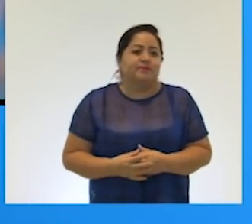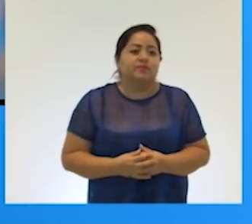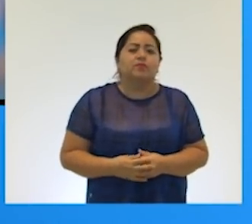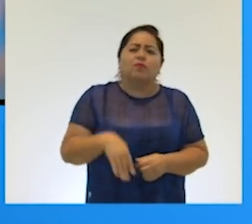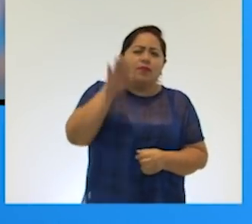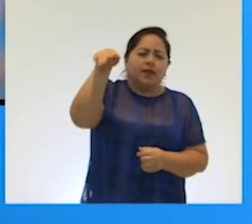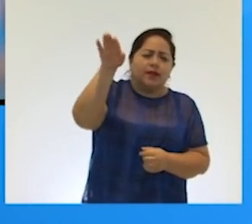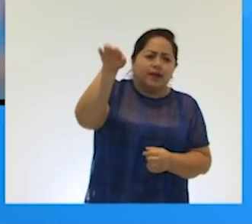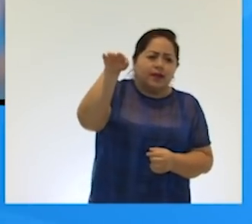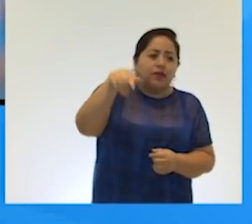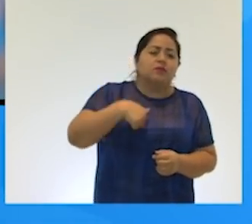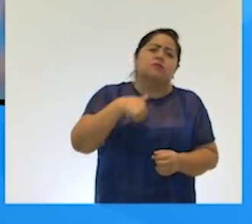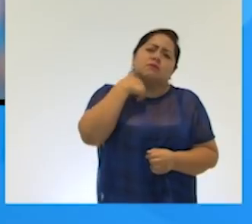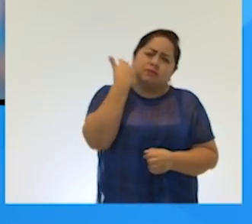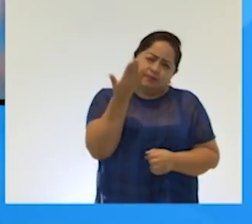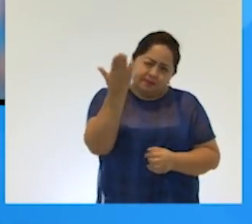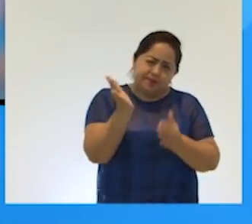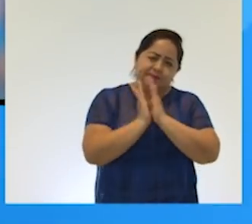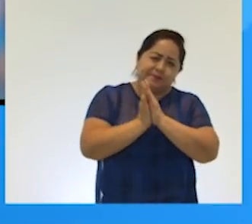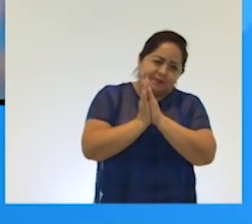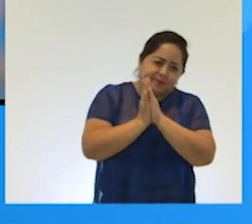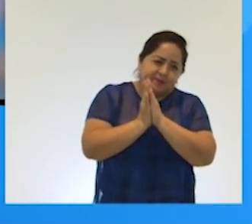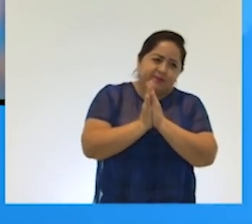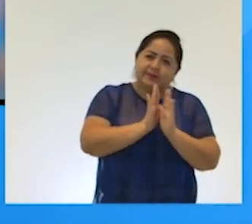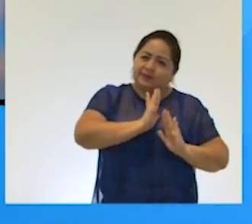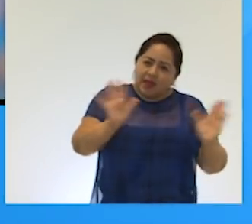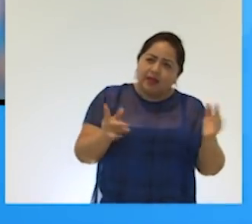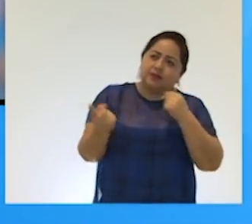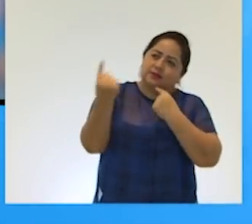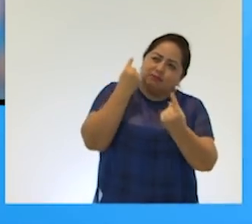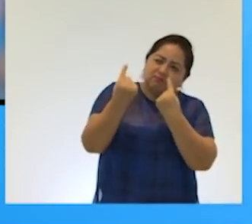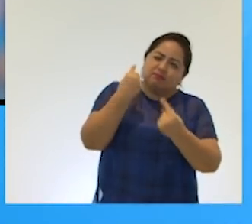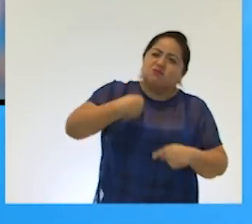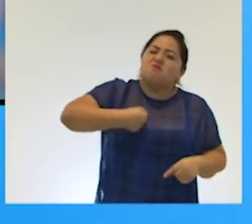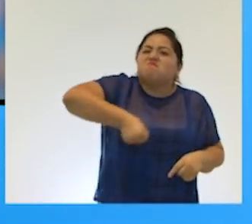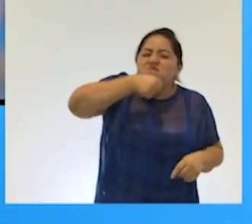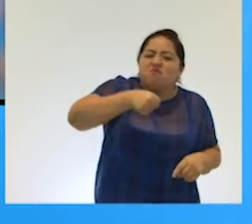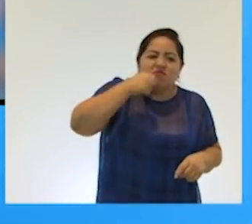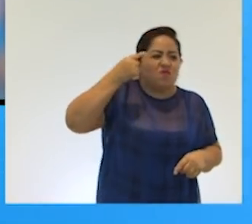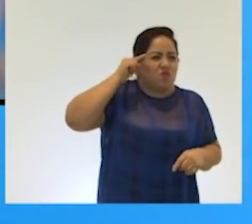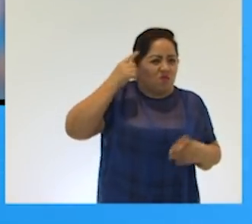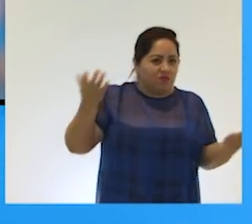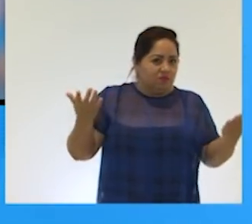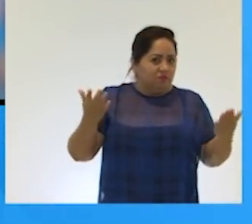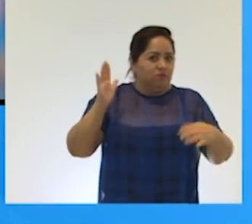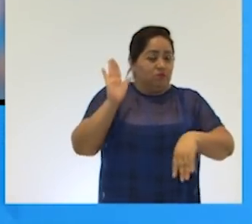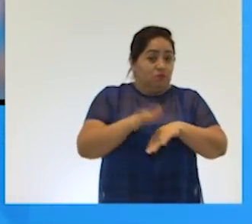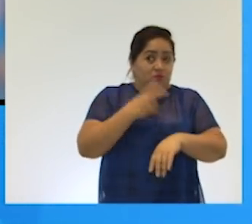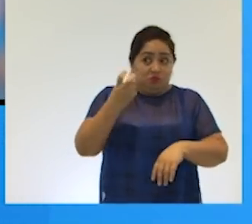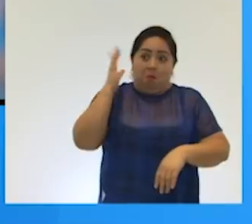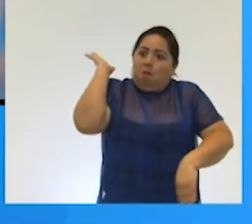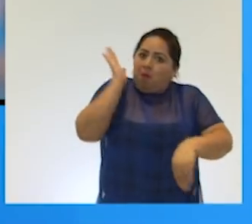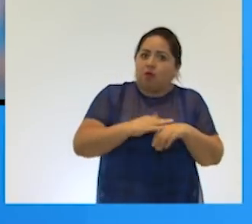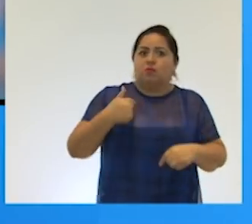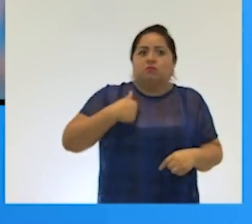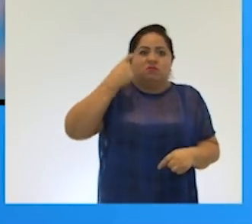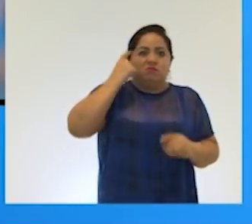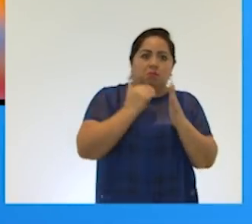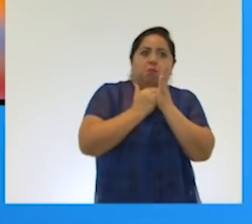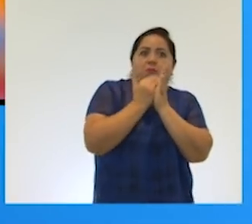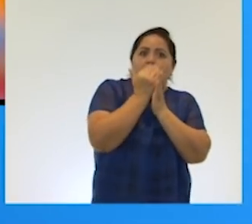Alan, ¿sí? Quiero pedirte de favor que dejes de decirme que soy un viejo enojón, ya que eso solo altera mi estado de